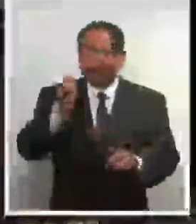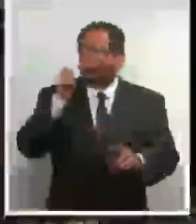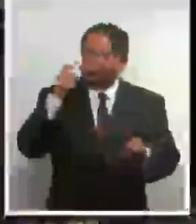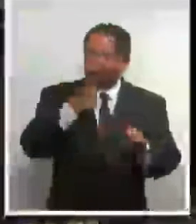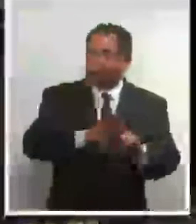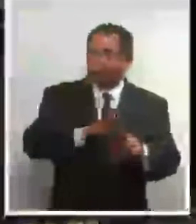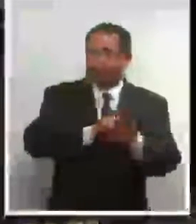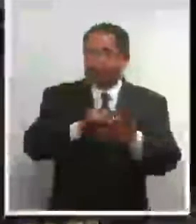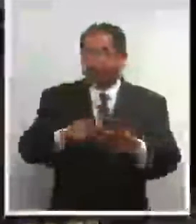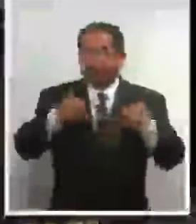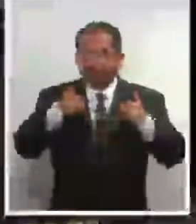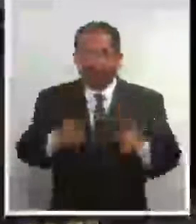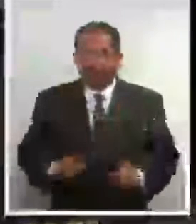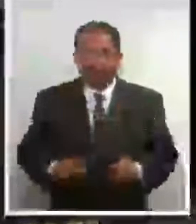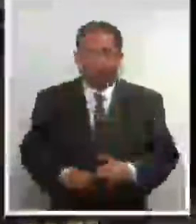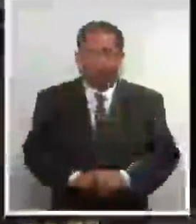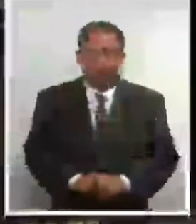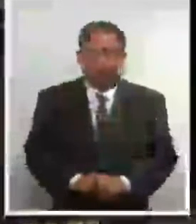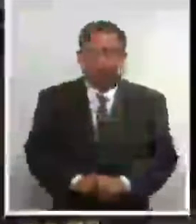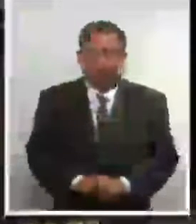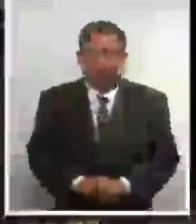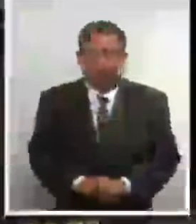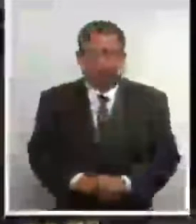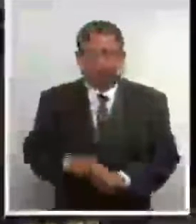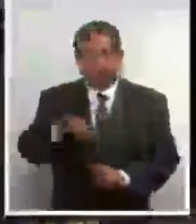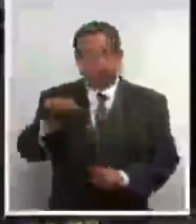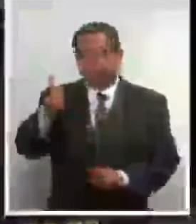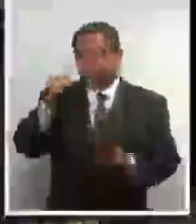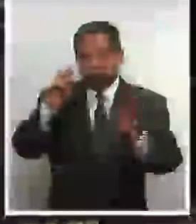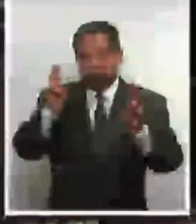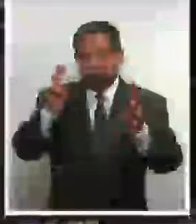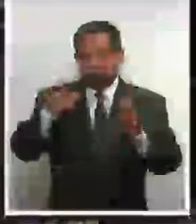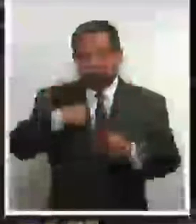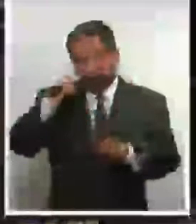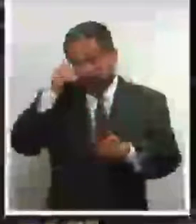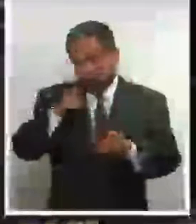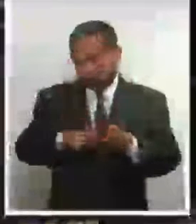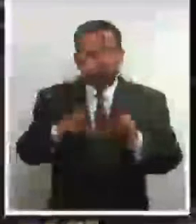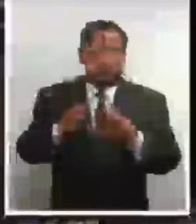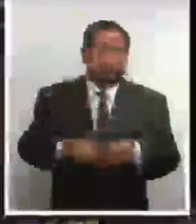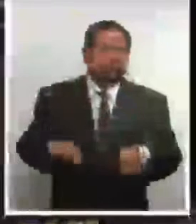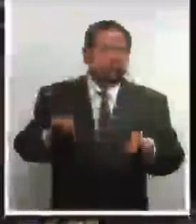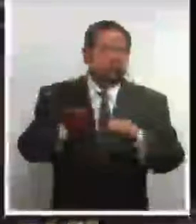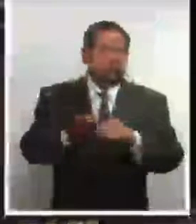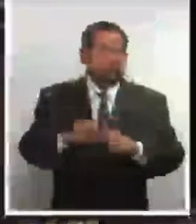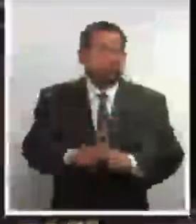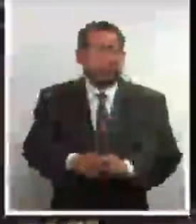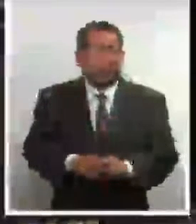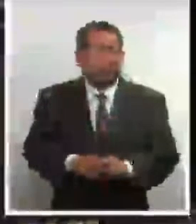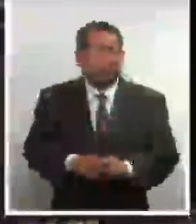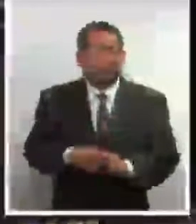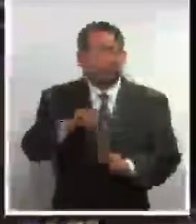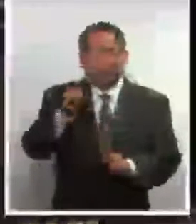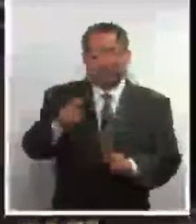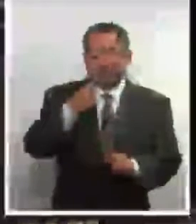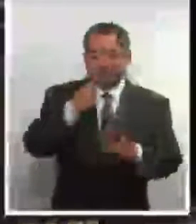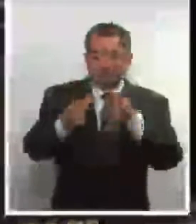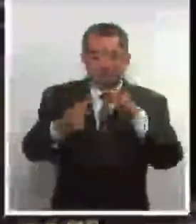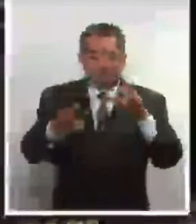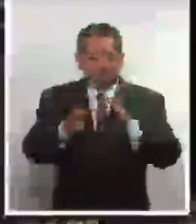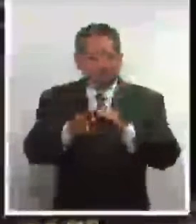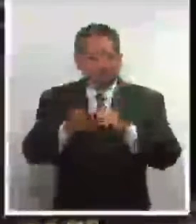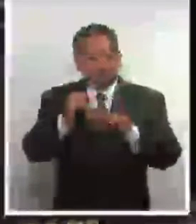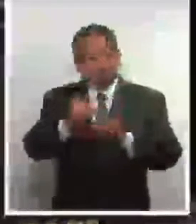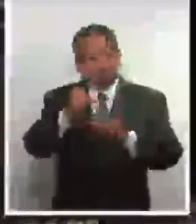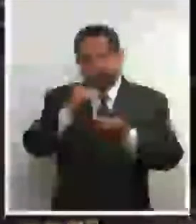de los sepulcros. Otro tema que también creo que es muy importante, que lo relaciono con el